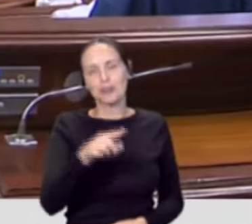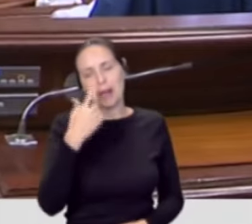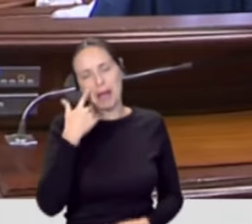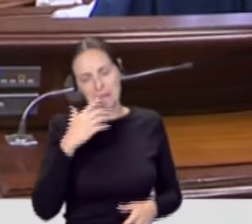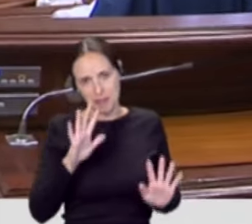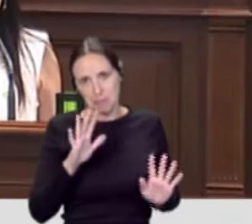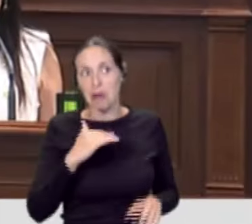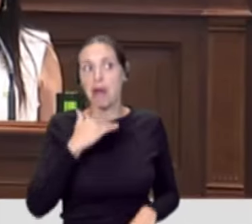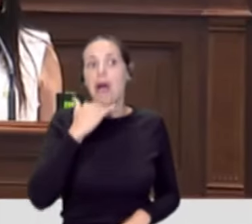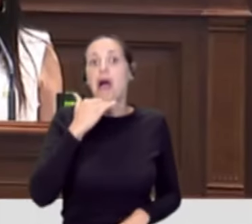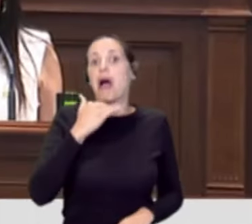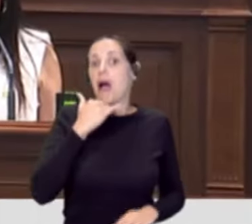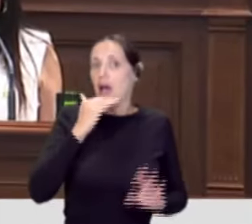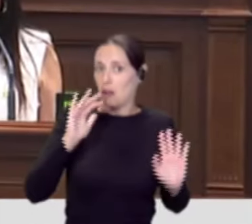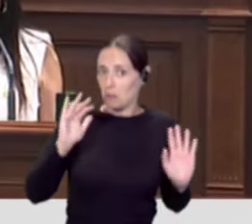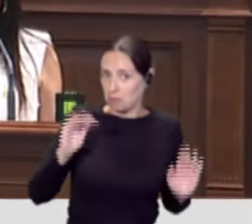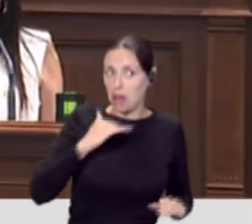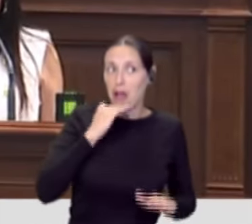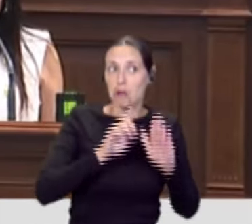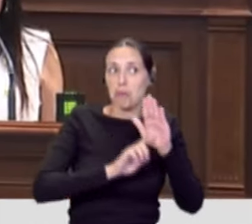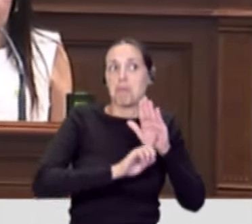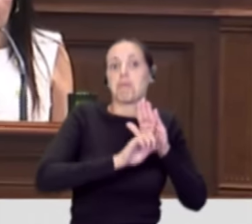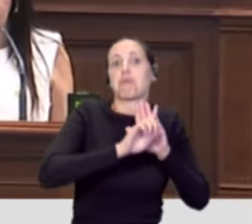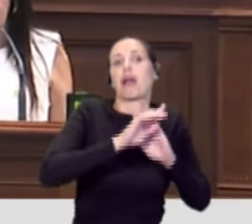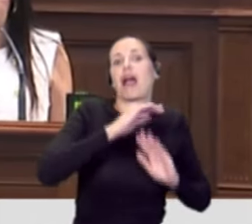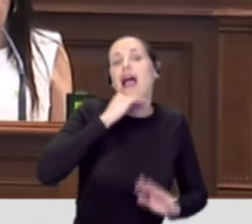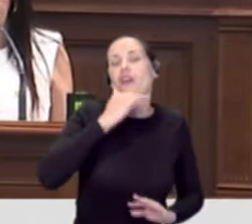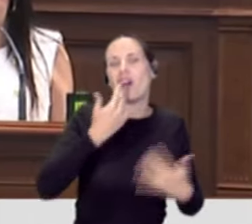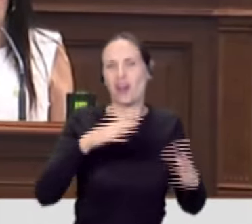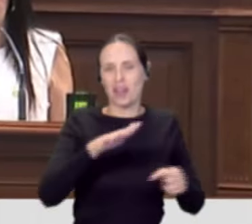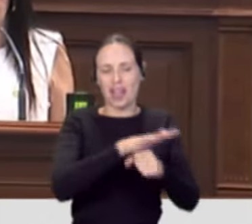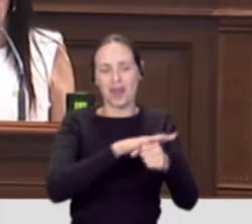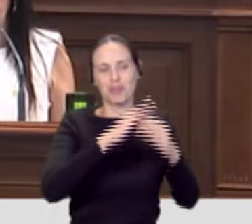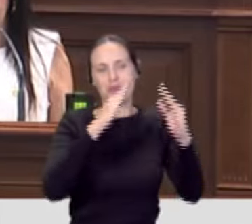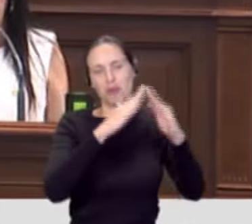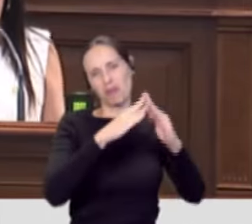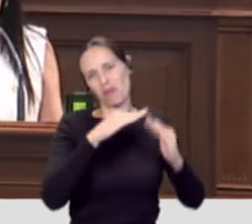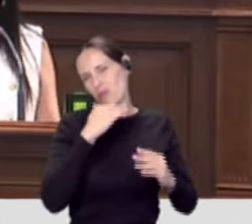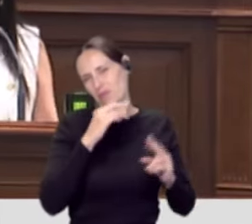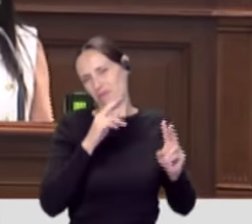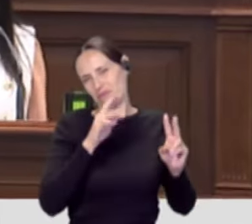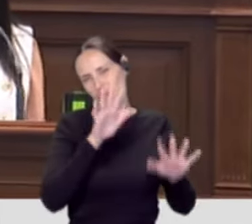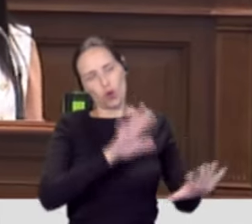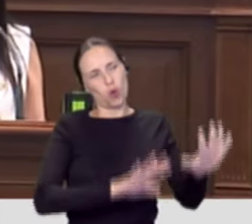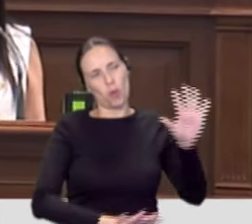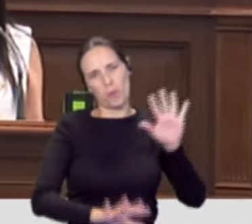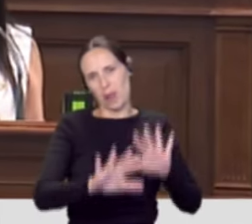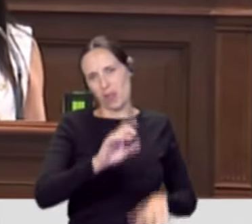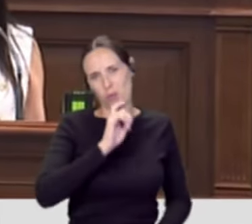paso. En esto de la vivienda es un tema muy complicado, muy complejo, lo hemos hablado en otras ocasiones y requiere de